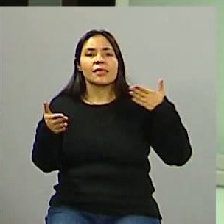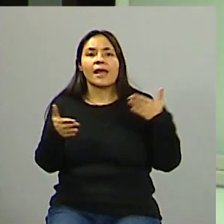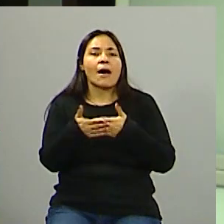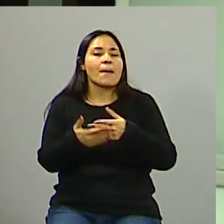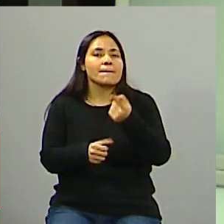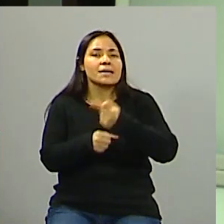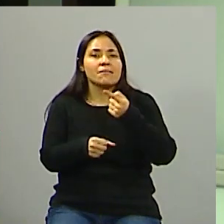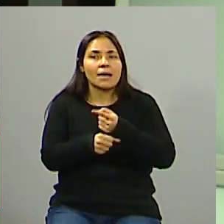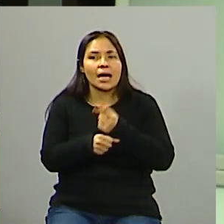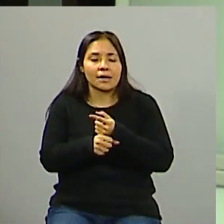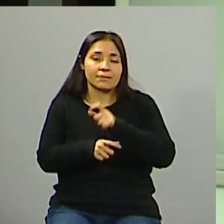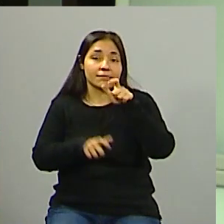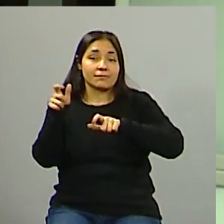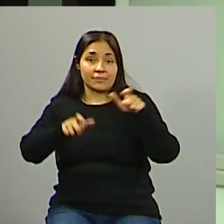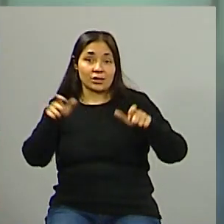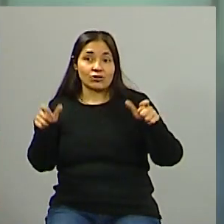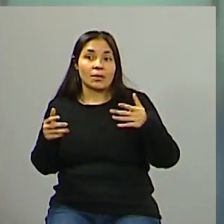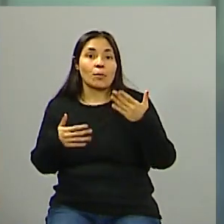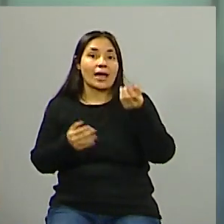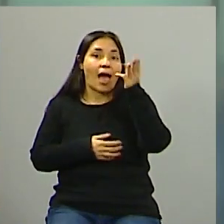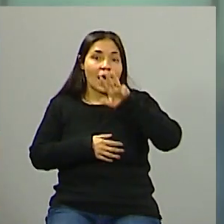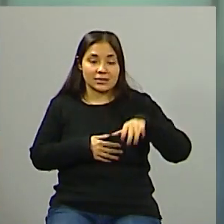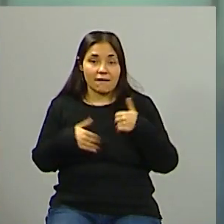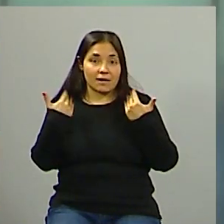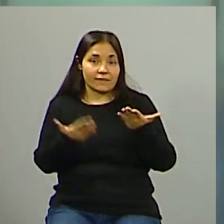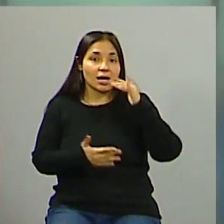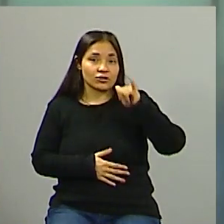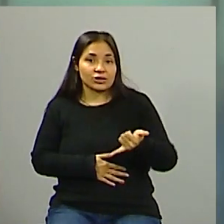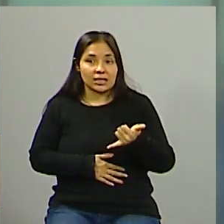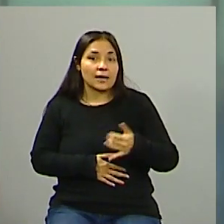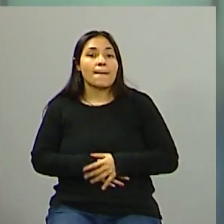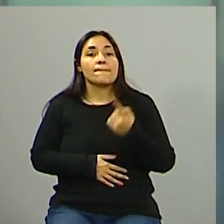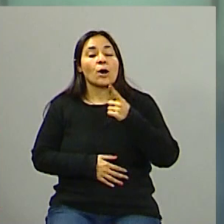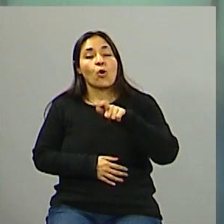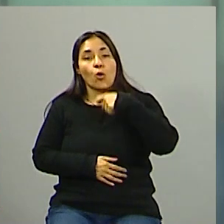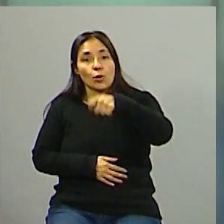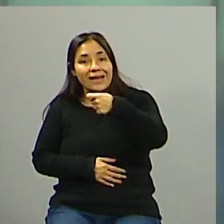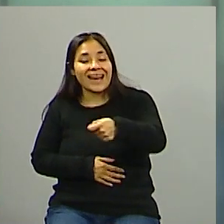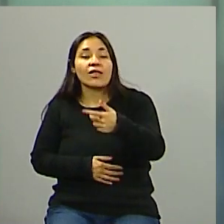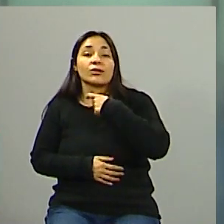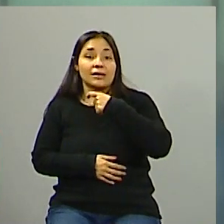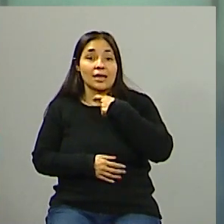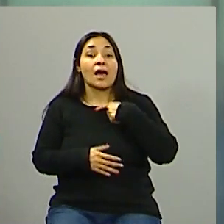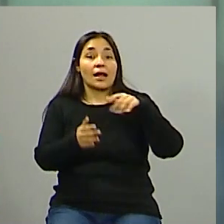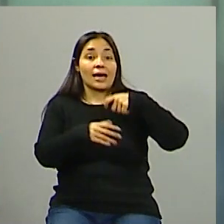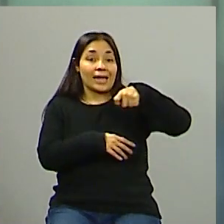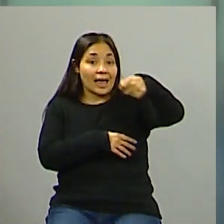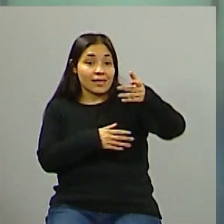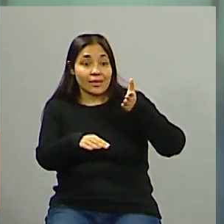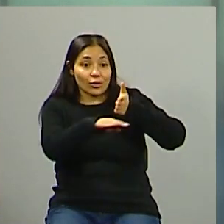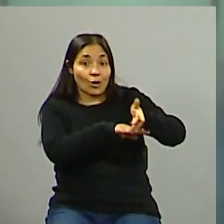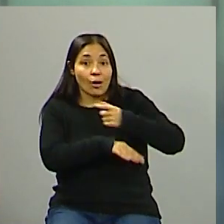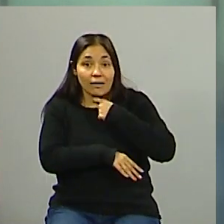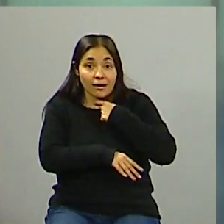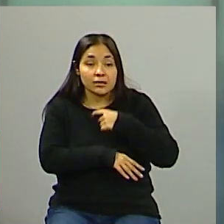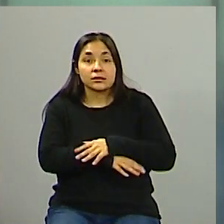encuentran esas personas, sobre todo porque son beneficiarios de ANSES, pero está destinado, muchos de los jubilados y pensionados quieren acceder a esa línea de crédito. Y la